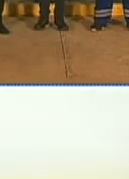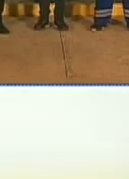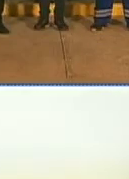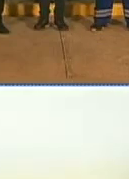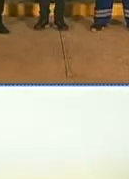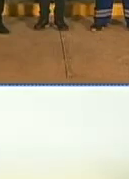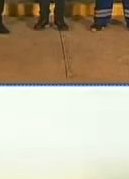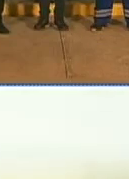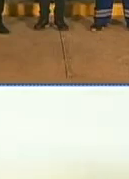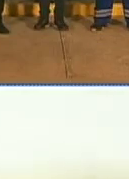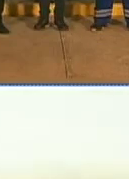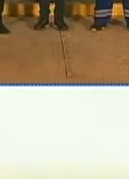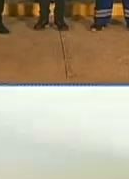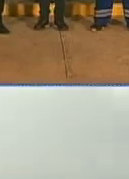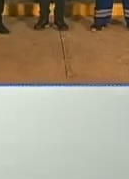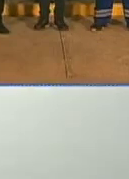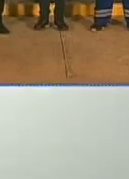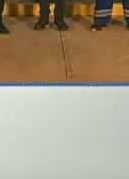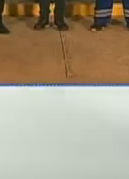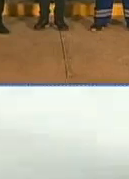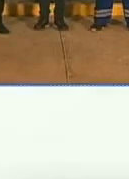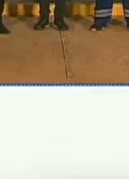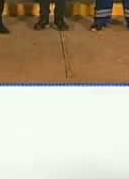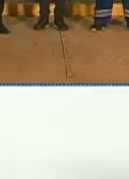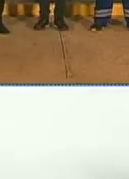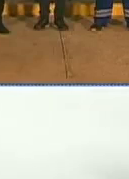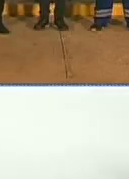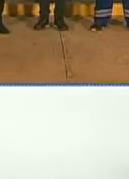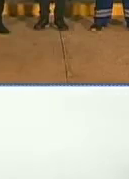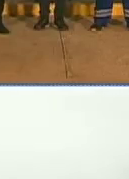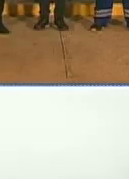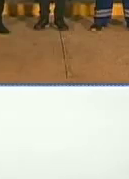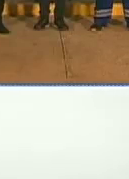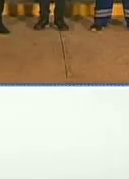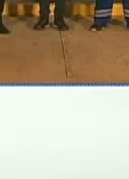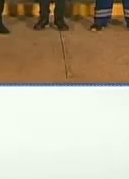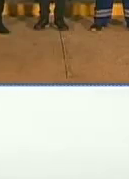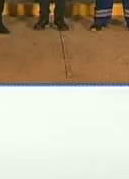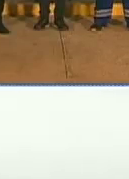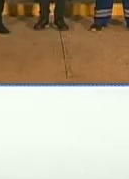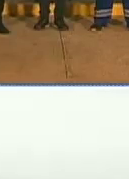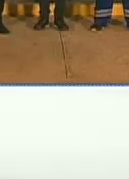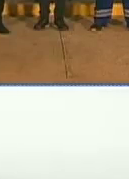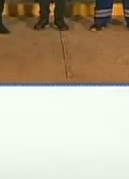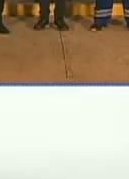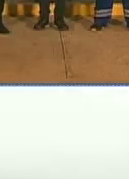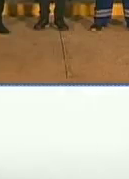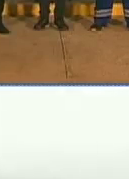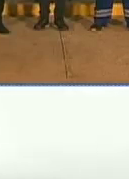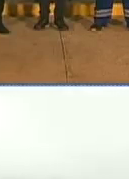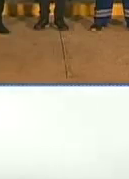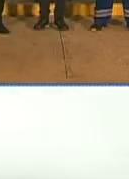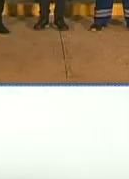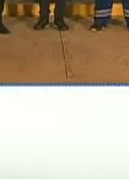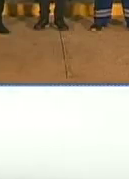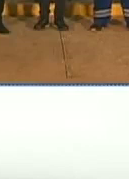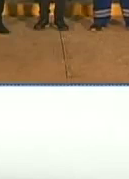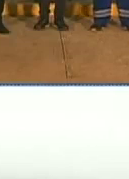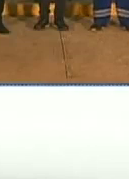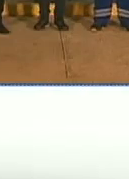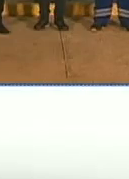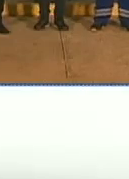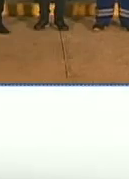presidente Gustavo Petro, Tarek estuvo también en la reunión con el presidente Gustavo Petro, conversadito